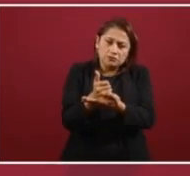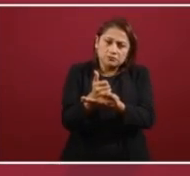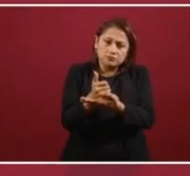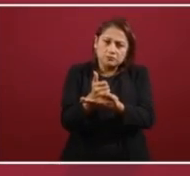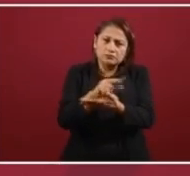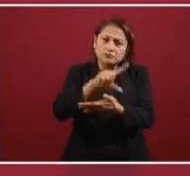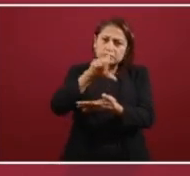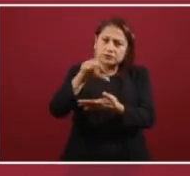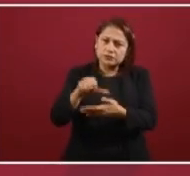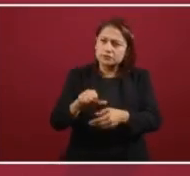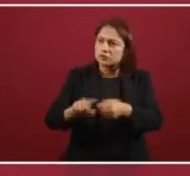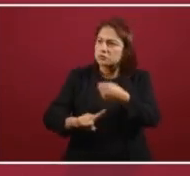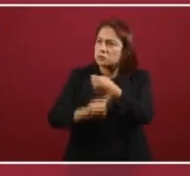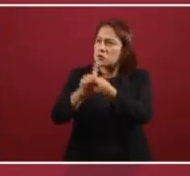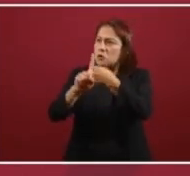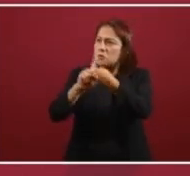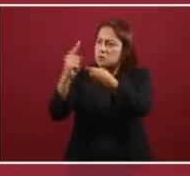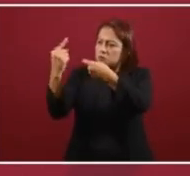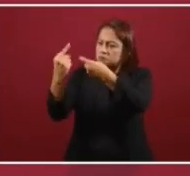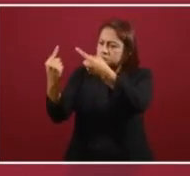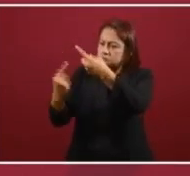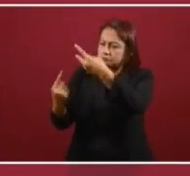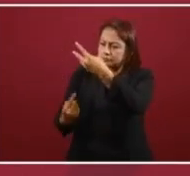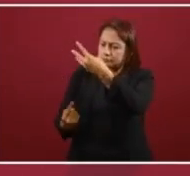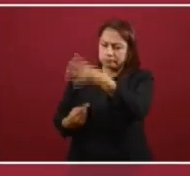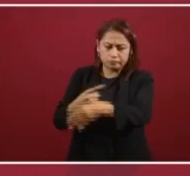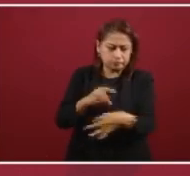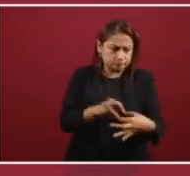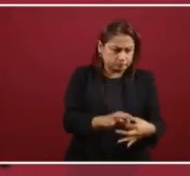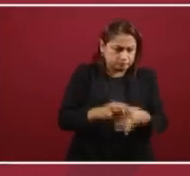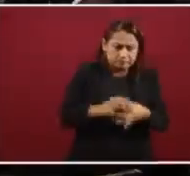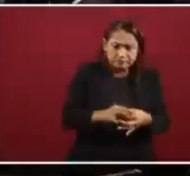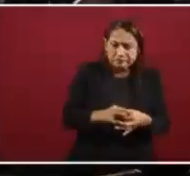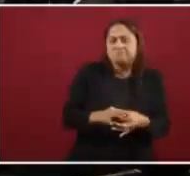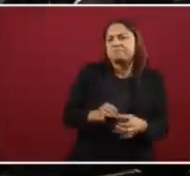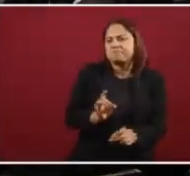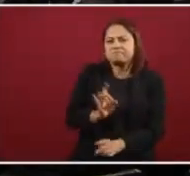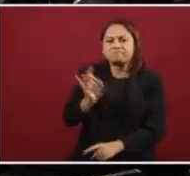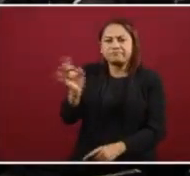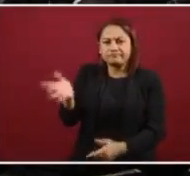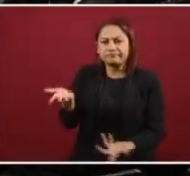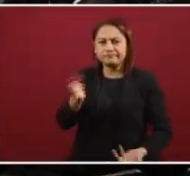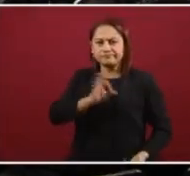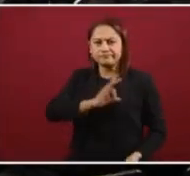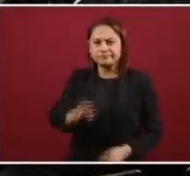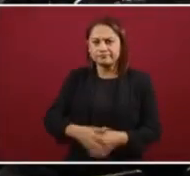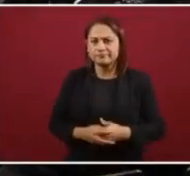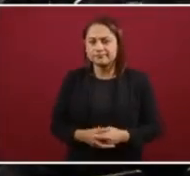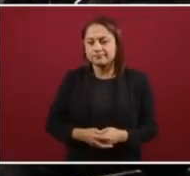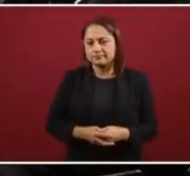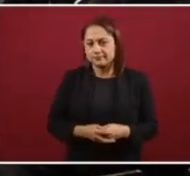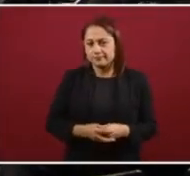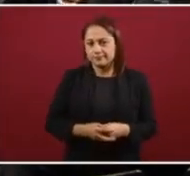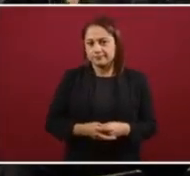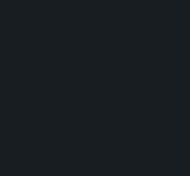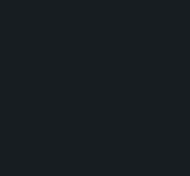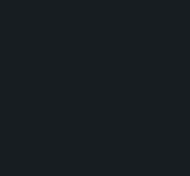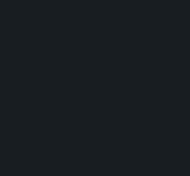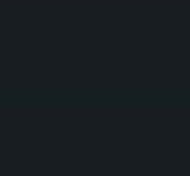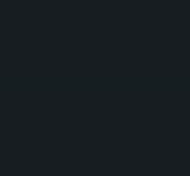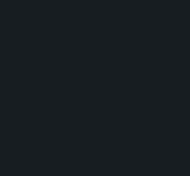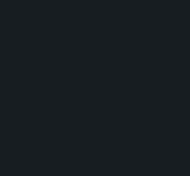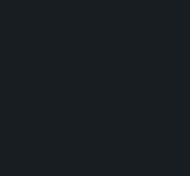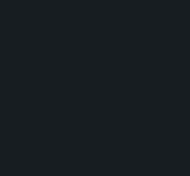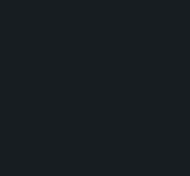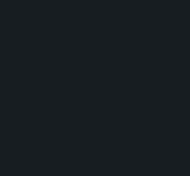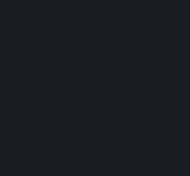los problemas, una sociedad más humana y más fraterna. En la presentación del programa Juntos por la Paz, Estrategia Nacional